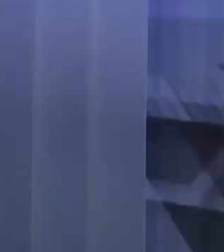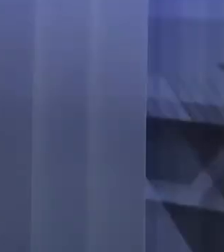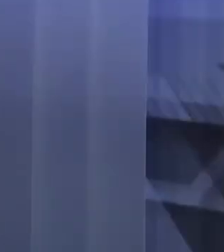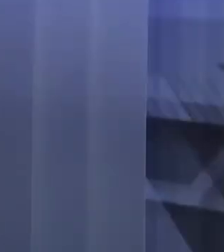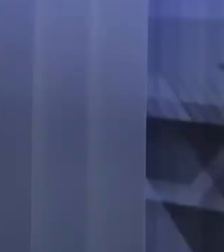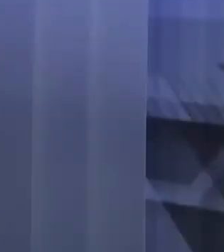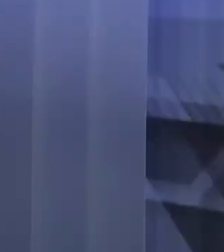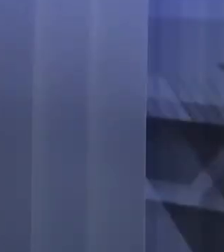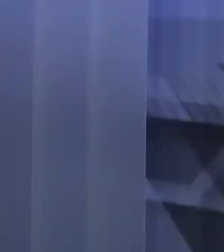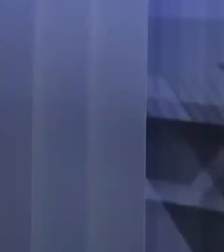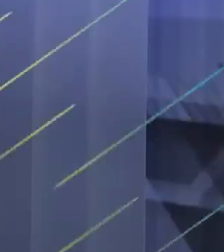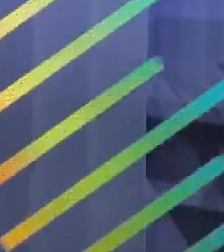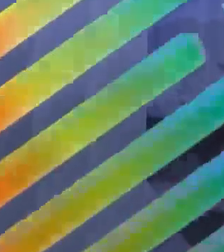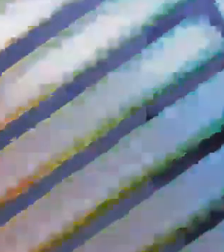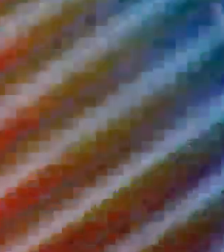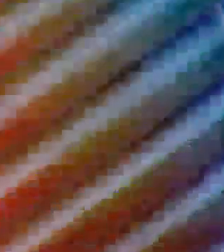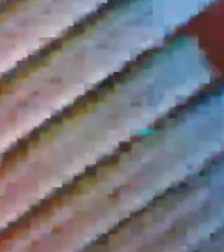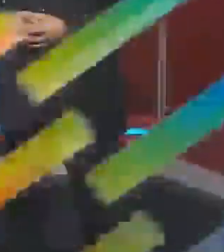Araucanía.